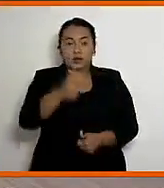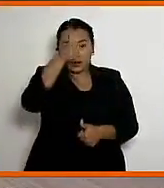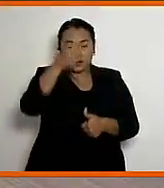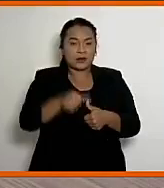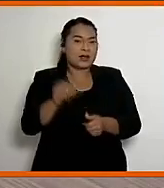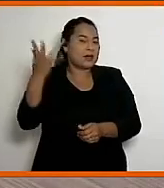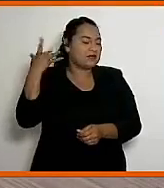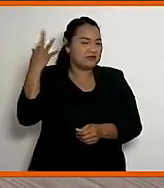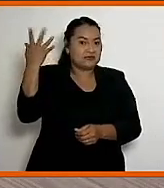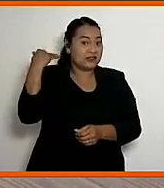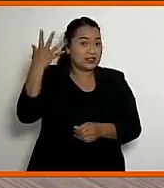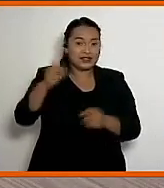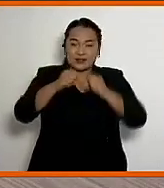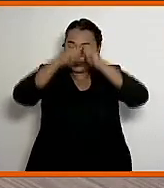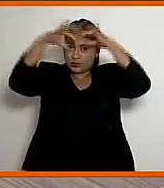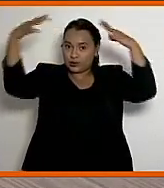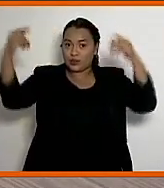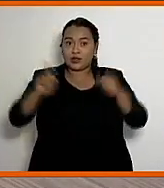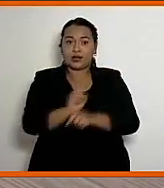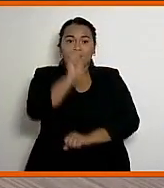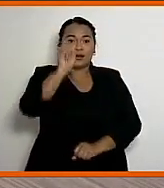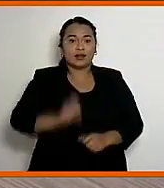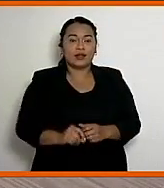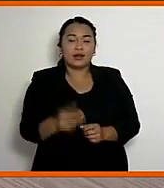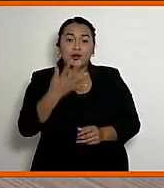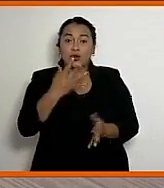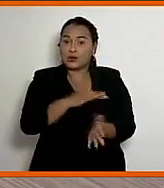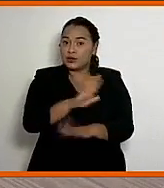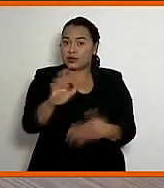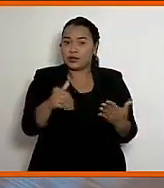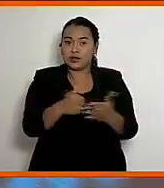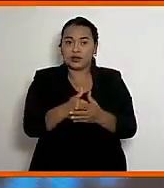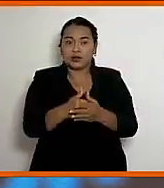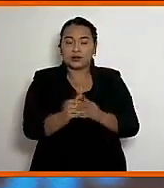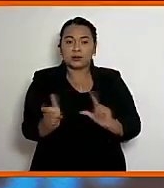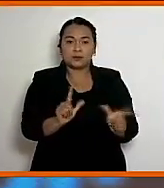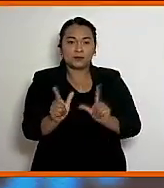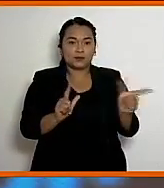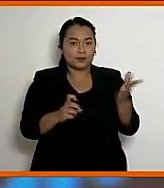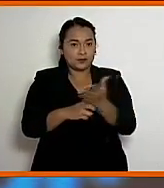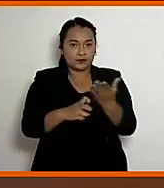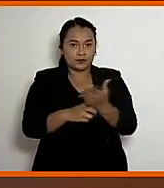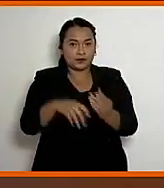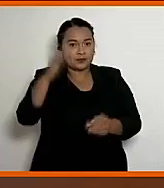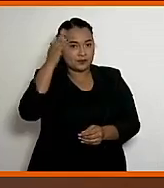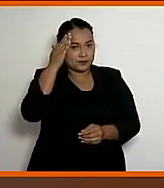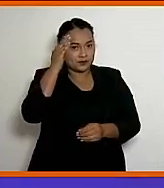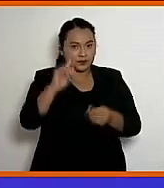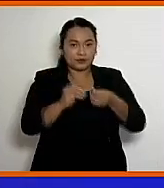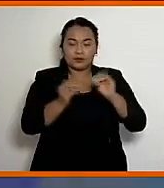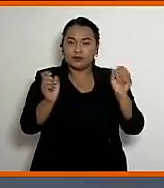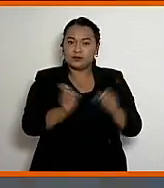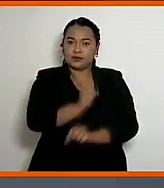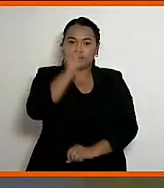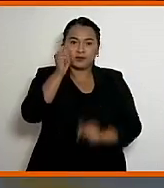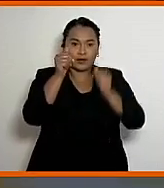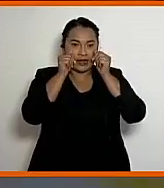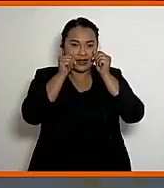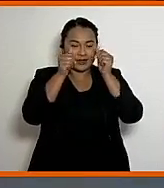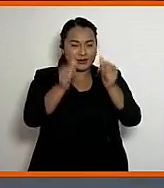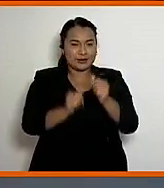tan fácil como soñar y ganar. Te deseo muchísima suerte. Ten tu boleto en mano porque se viene su primer dígito.